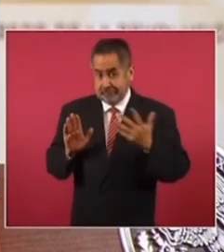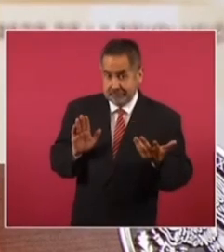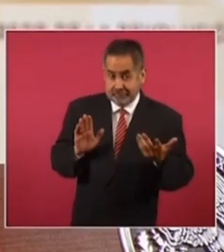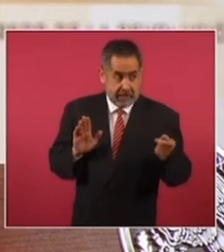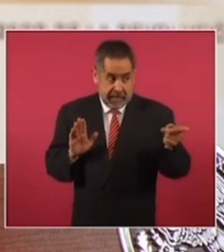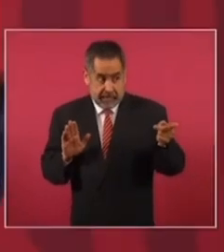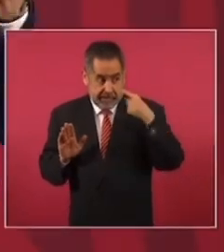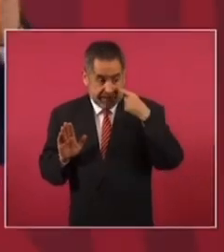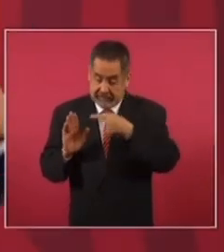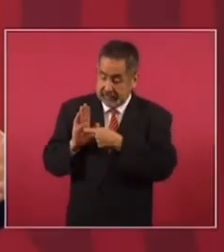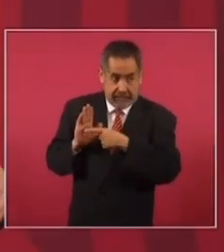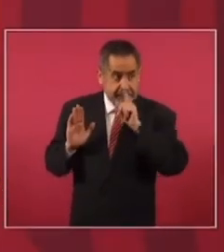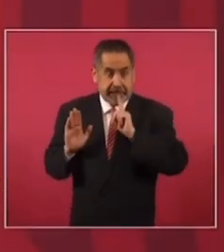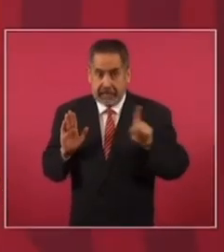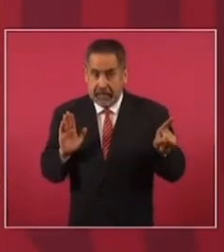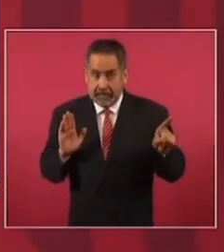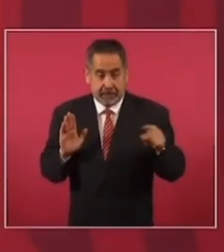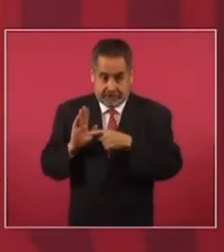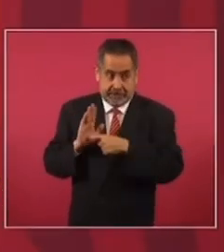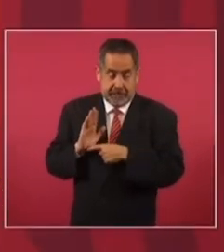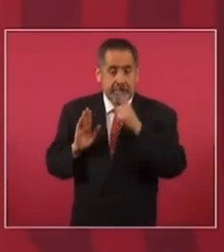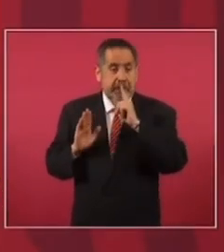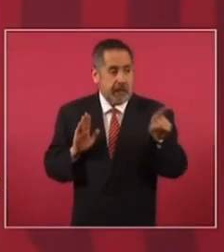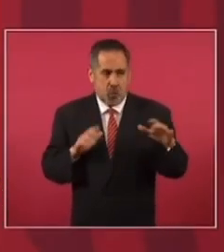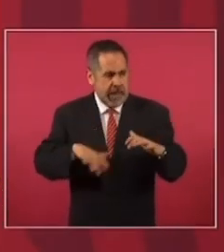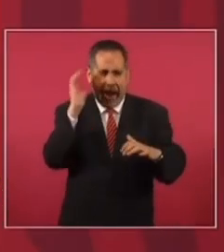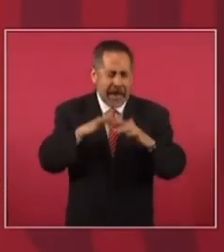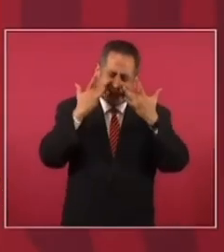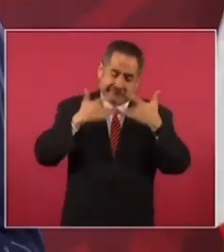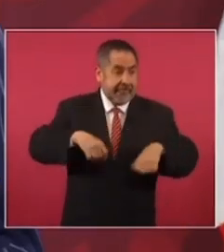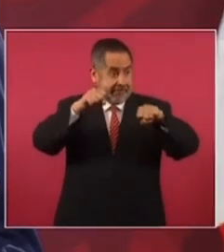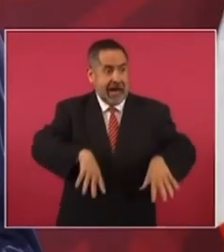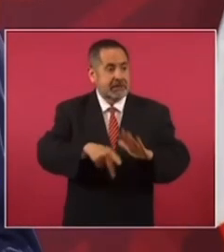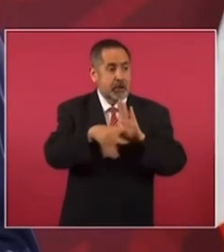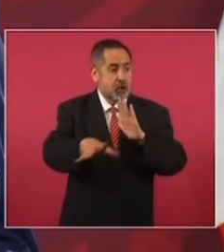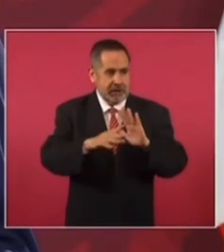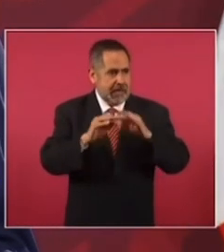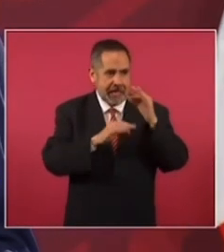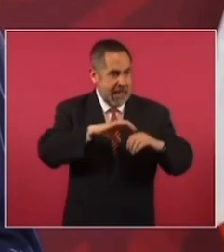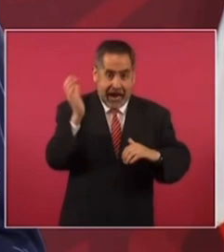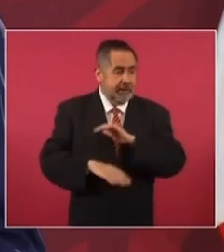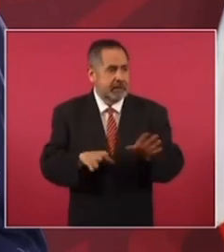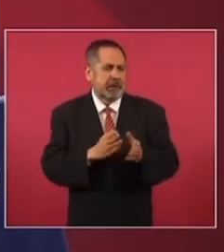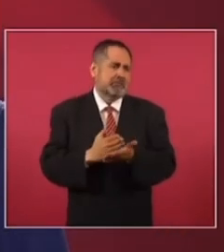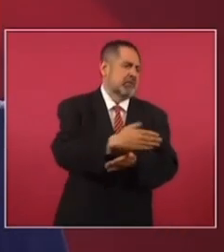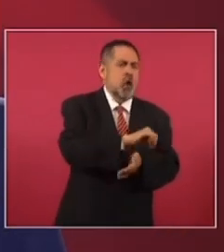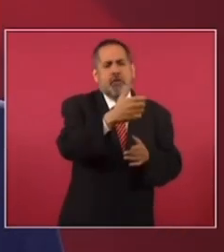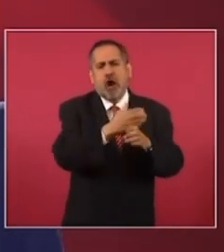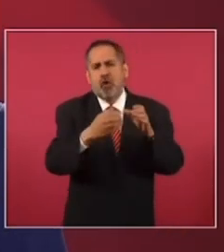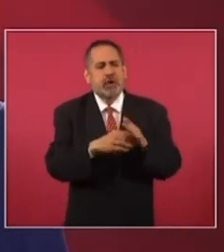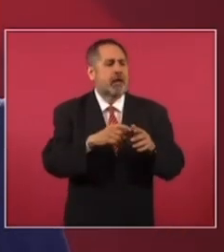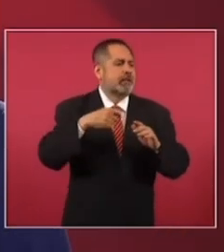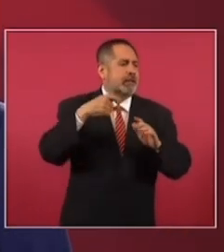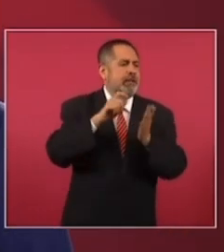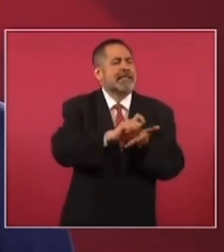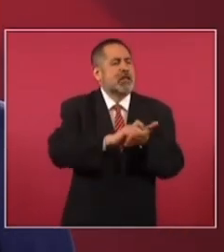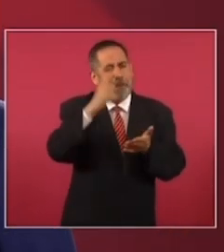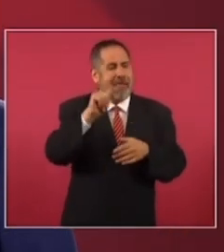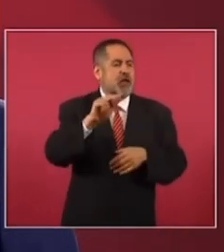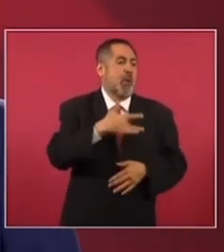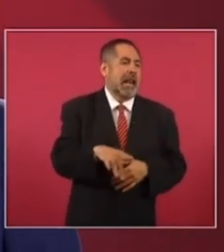en lo inteligente Loret. Loret es muy inteligente. Ni le llega a los talones a este güey. Lo descubrió con eso del